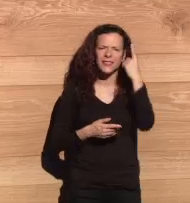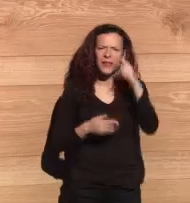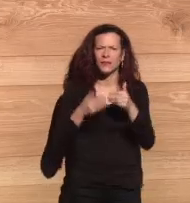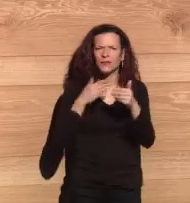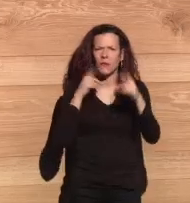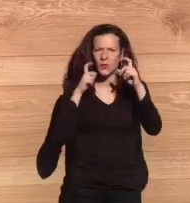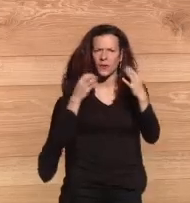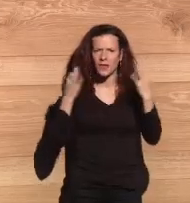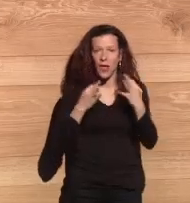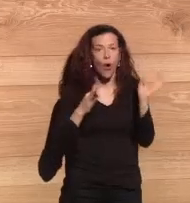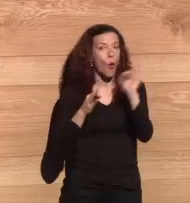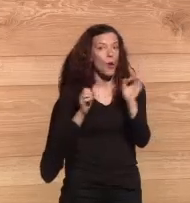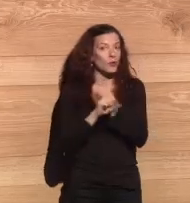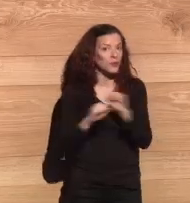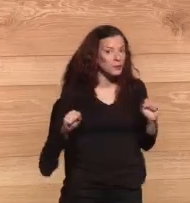fotografiando o es imposible.